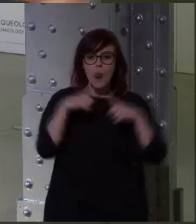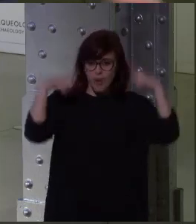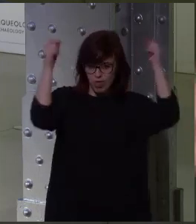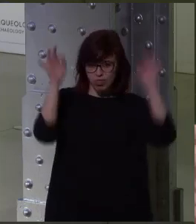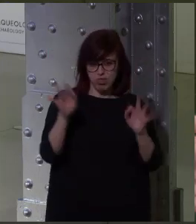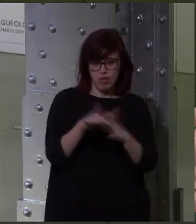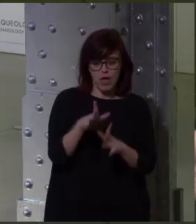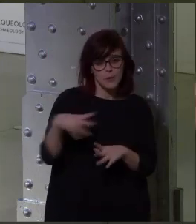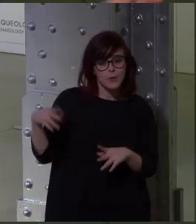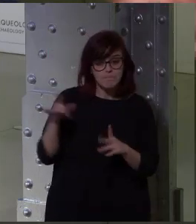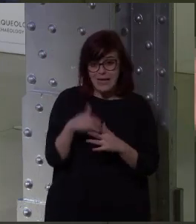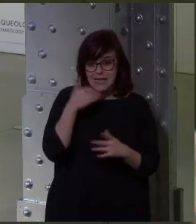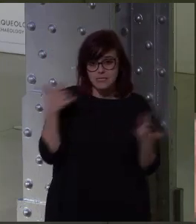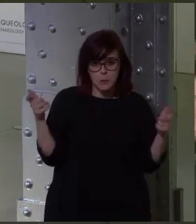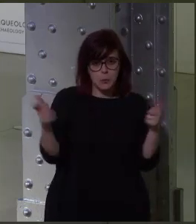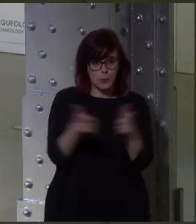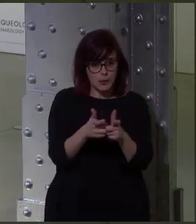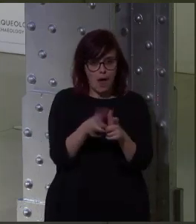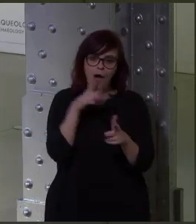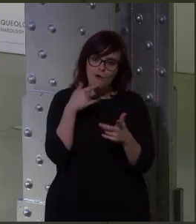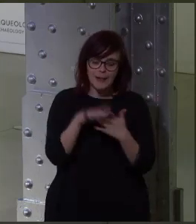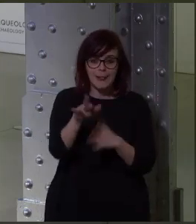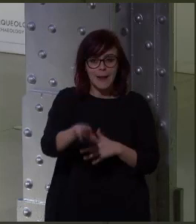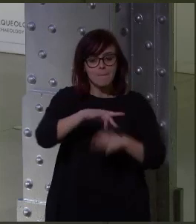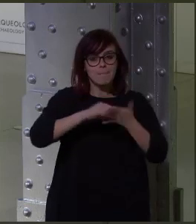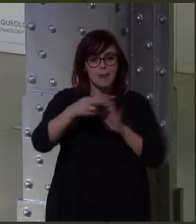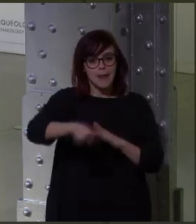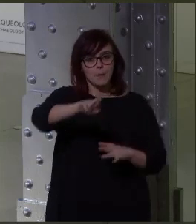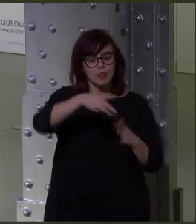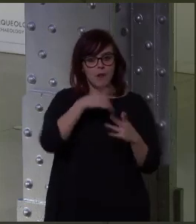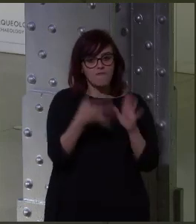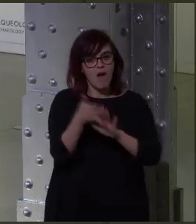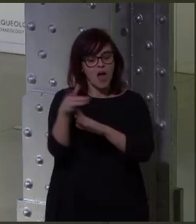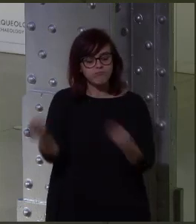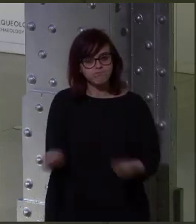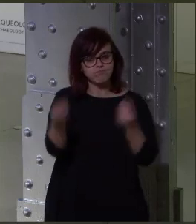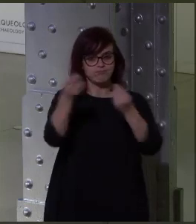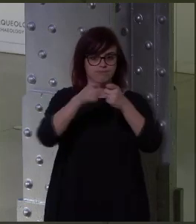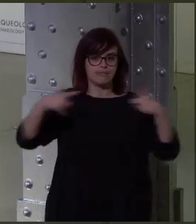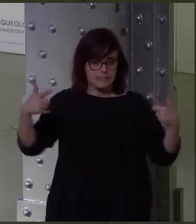ejemplo, lo llevamos casi a la extinción y ahora hemos conseguido con el plan de recuperación llevarlo a niveles